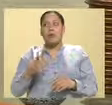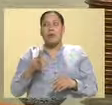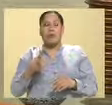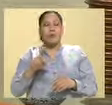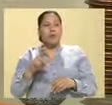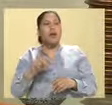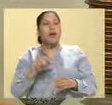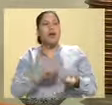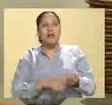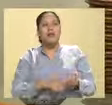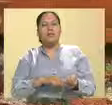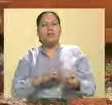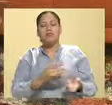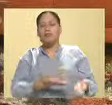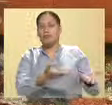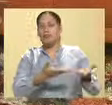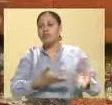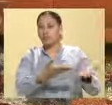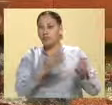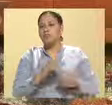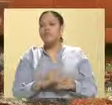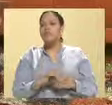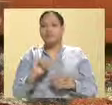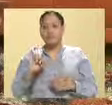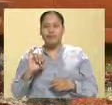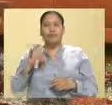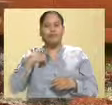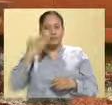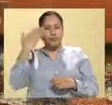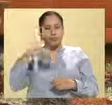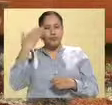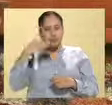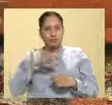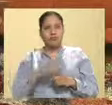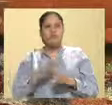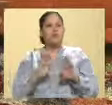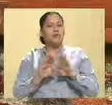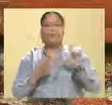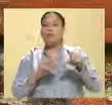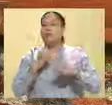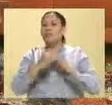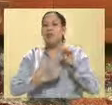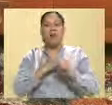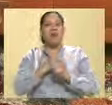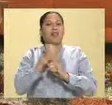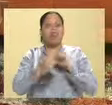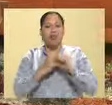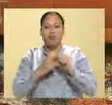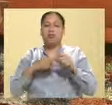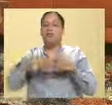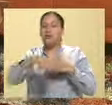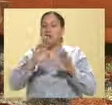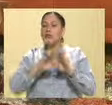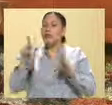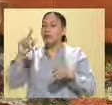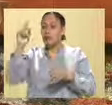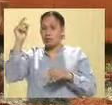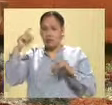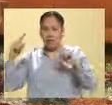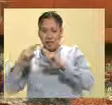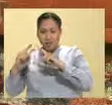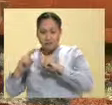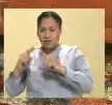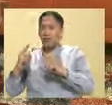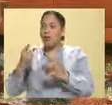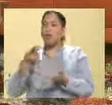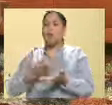una tolerancia Me suena gubernamental. conocido, fíjate. Pareciera que seguimos en la misma. Es decir, esta doble moral ha existido